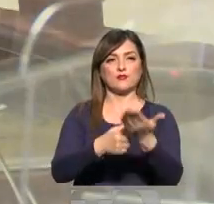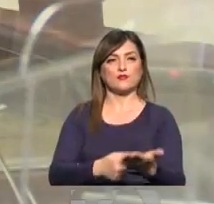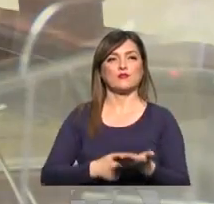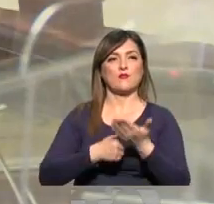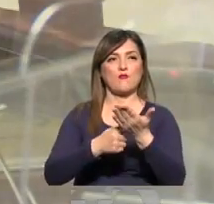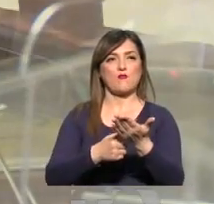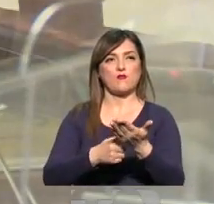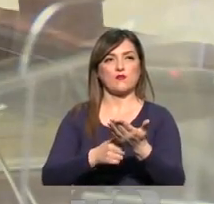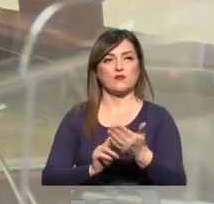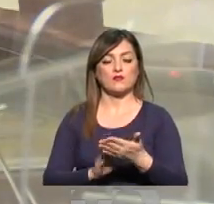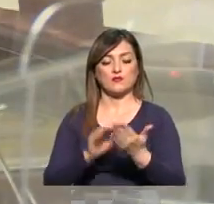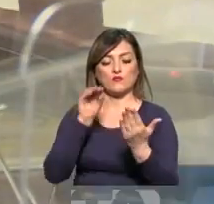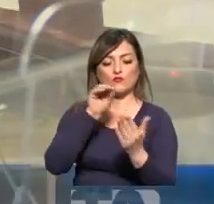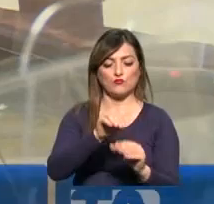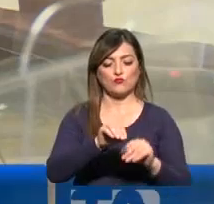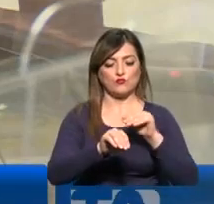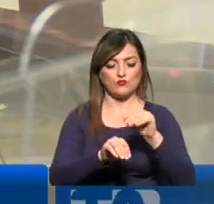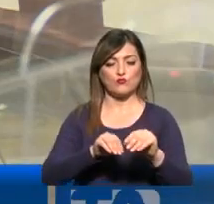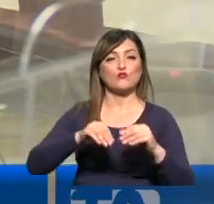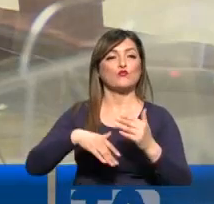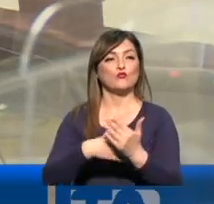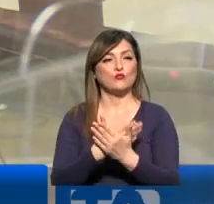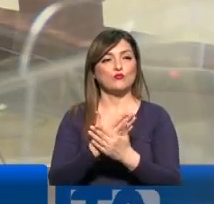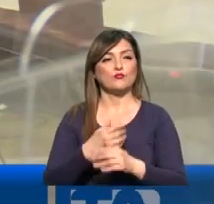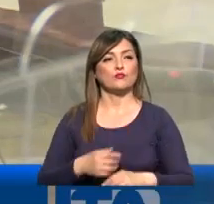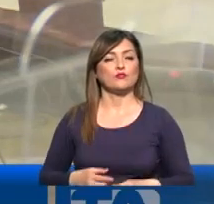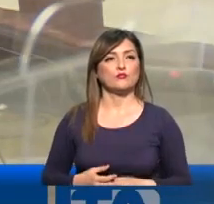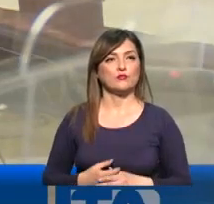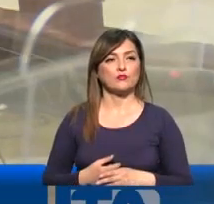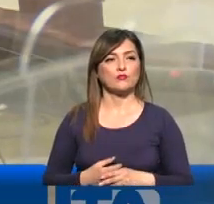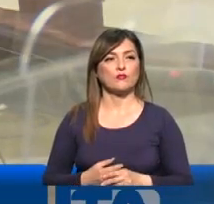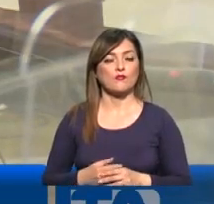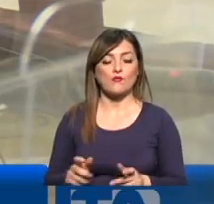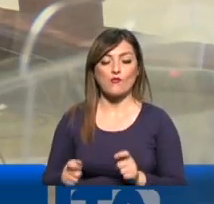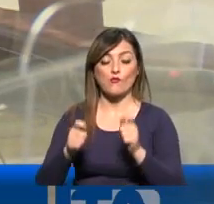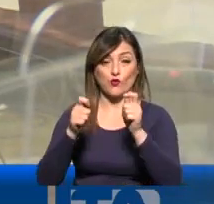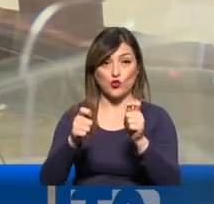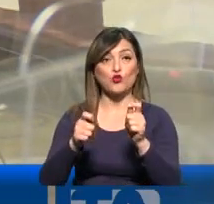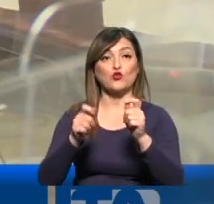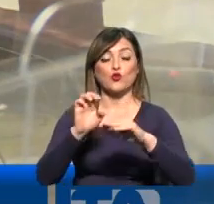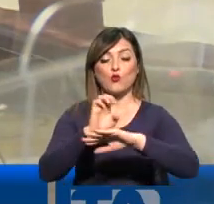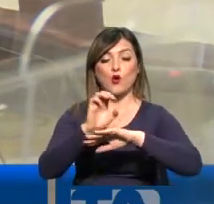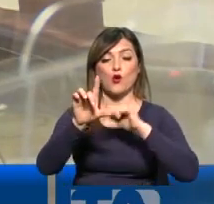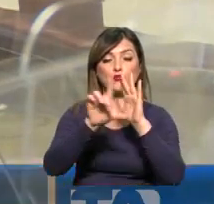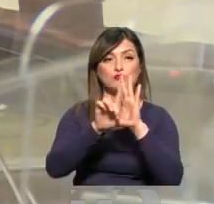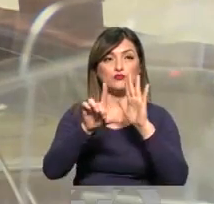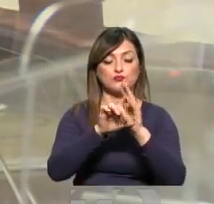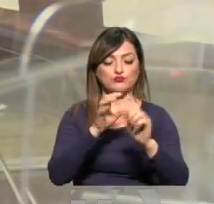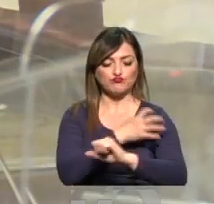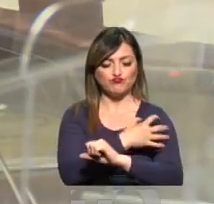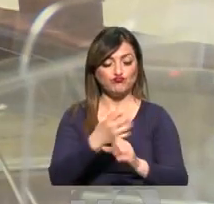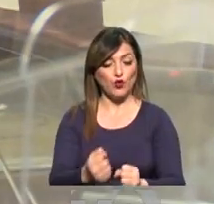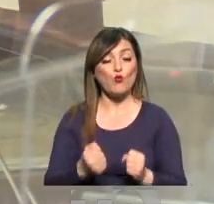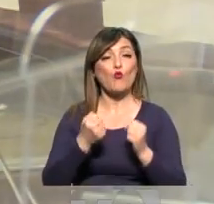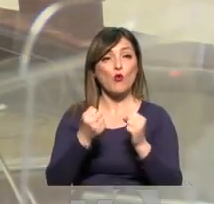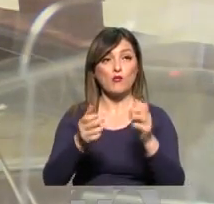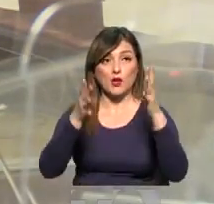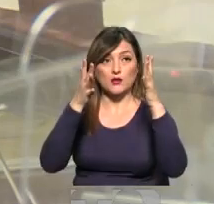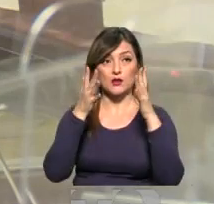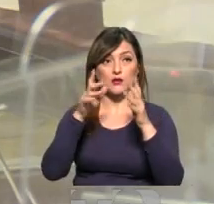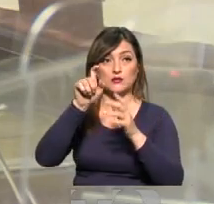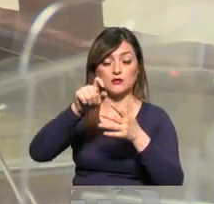fin de incorporar nuevos elementos y consideraciones que permitan entregar al país un código robustecido que atienda y responda